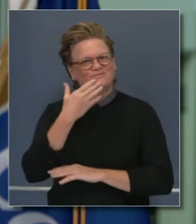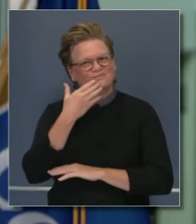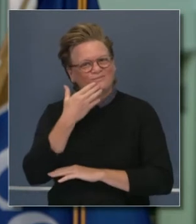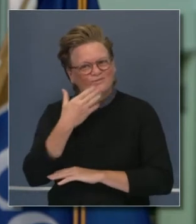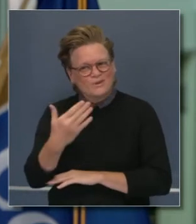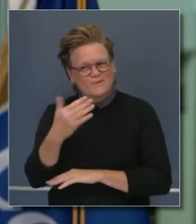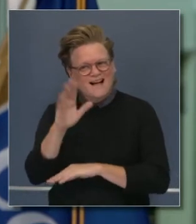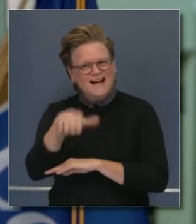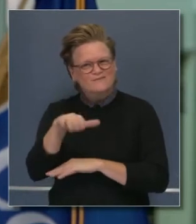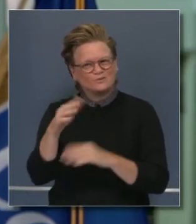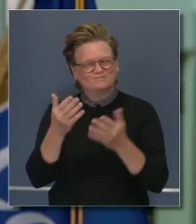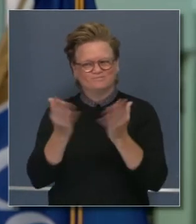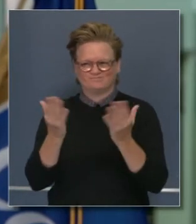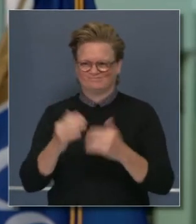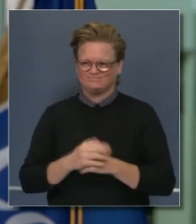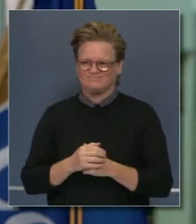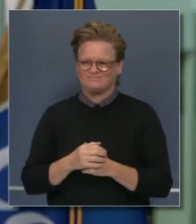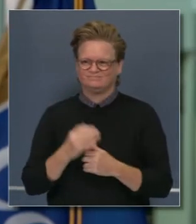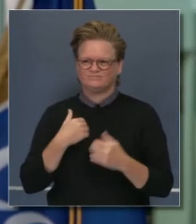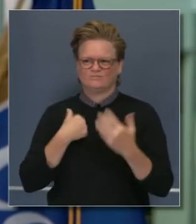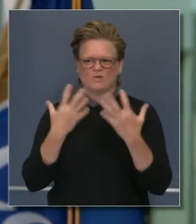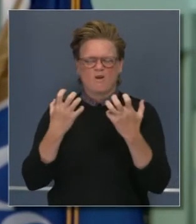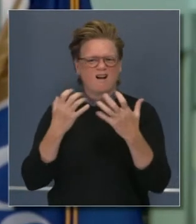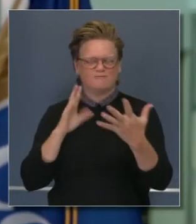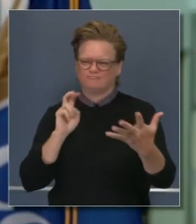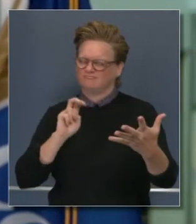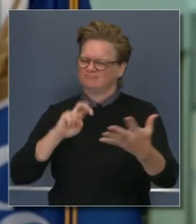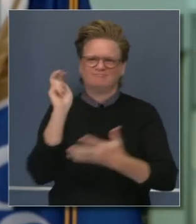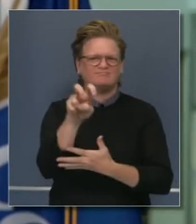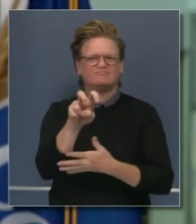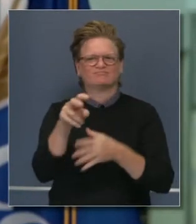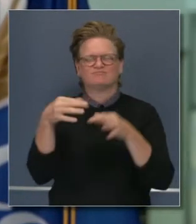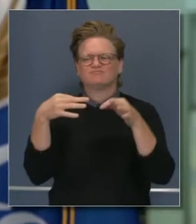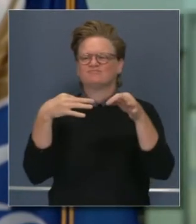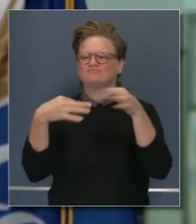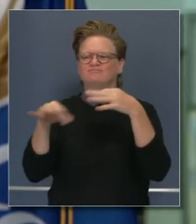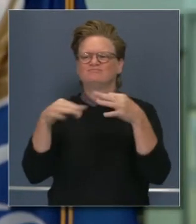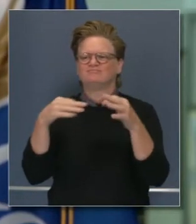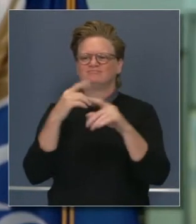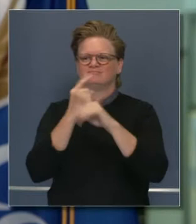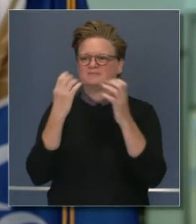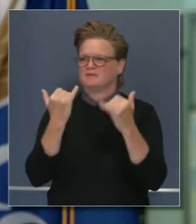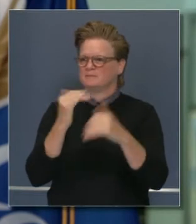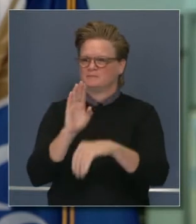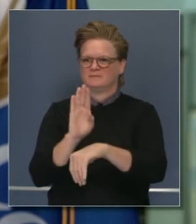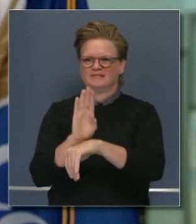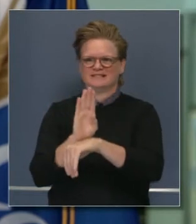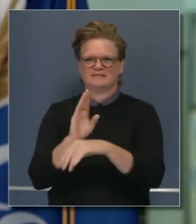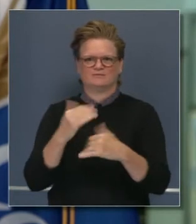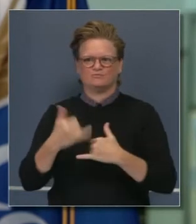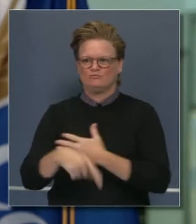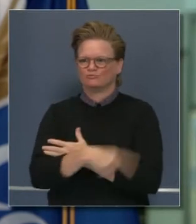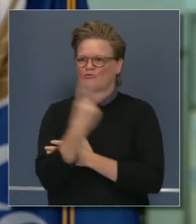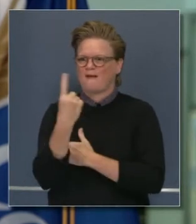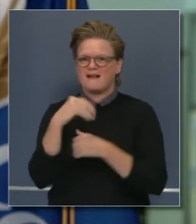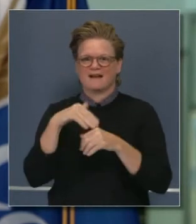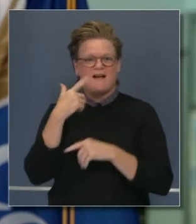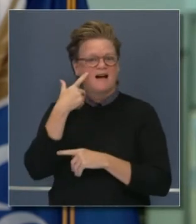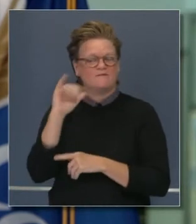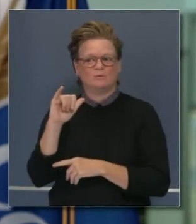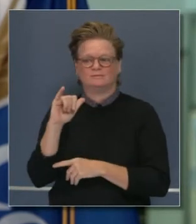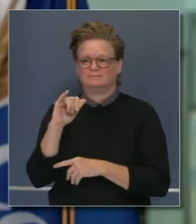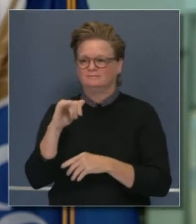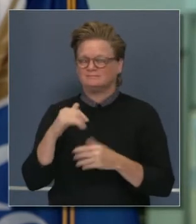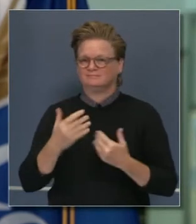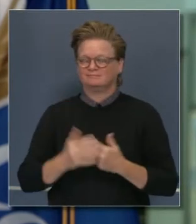Buenas tardes a todos. Quiero comenzar de una vez. Hoy es un día muy activo, muy ocupado en el